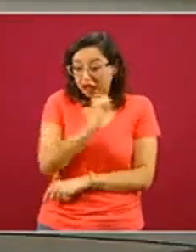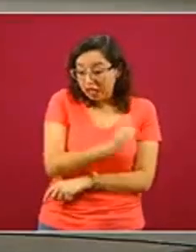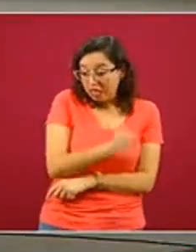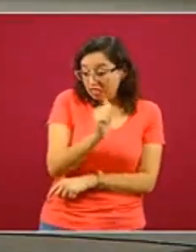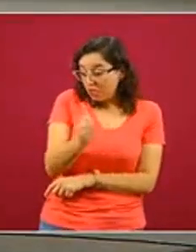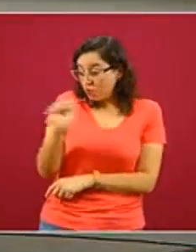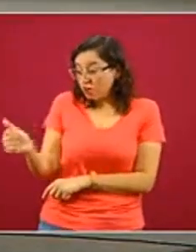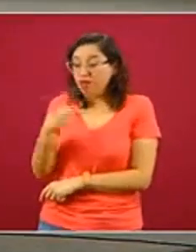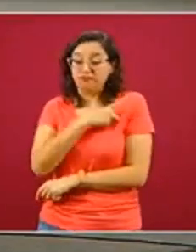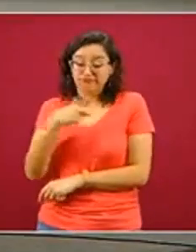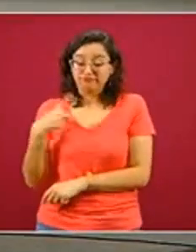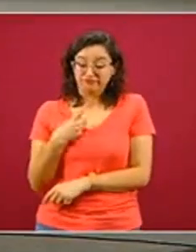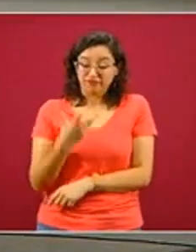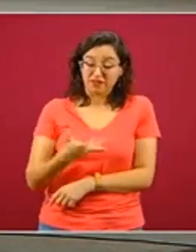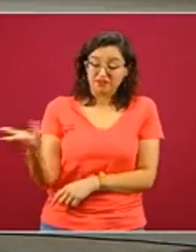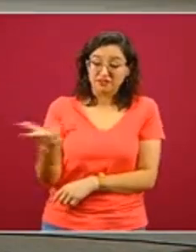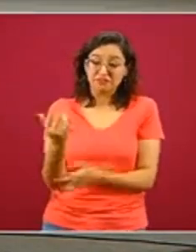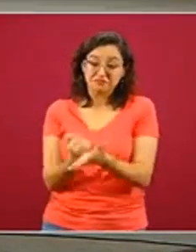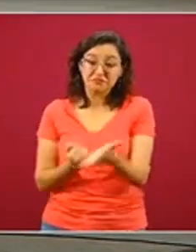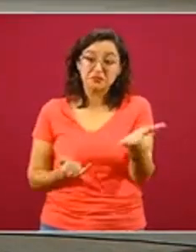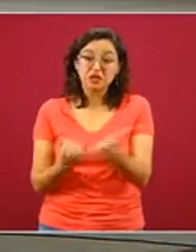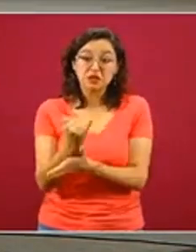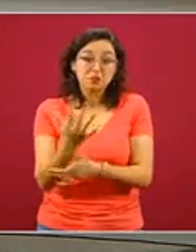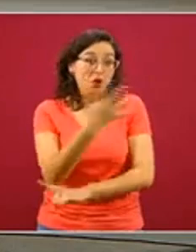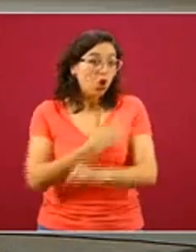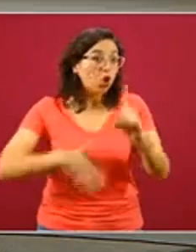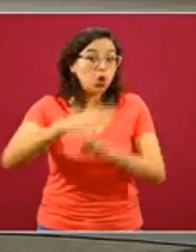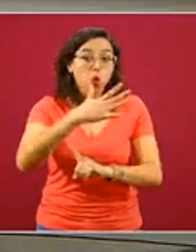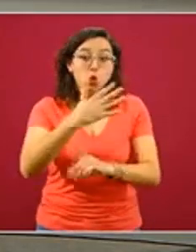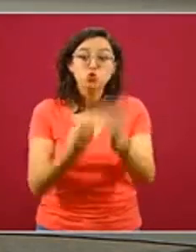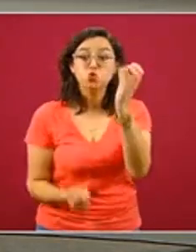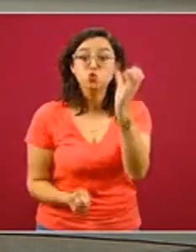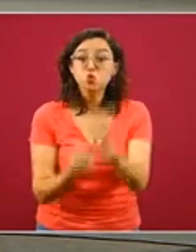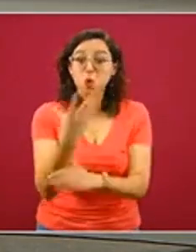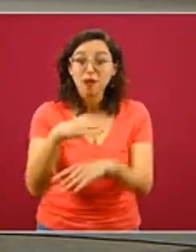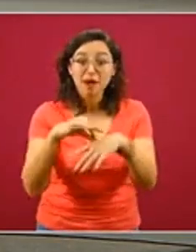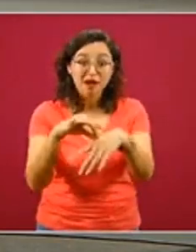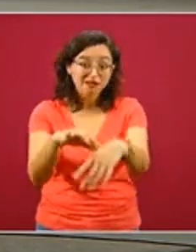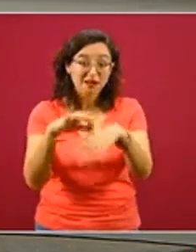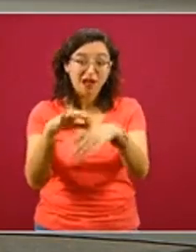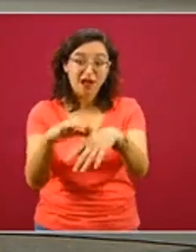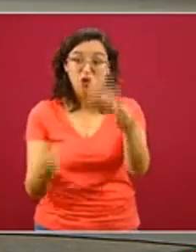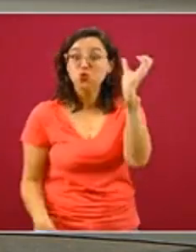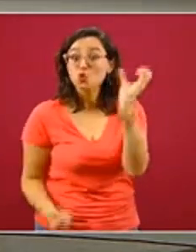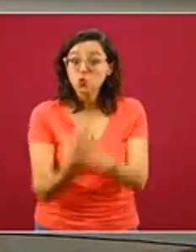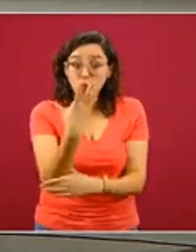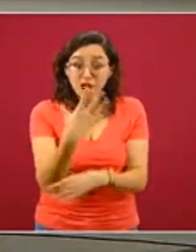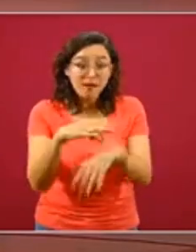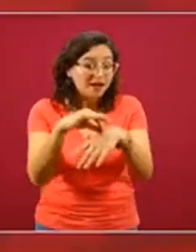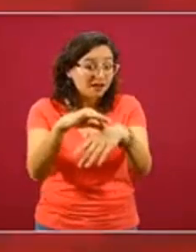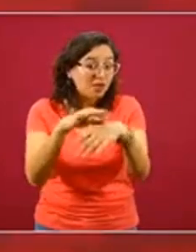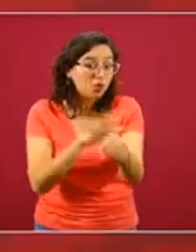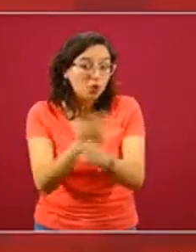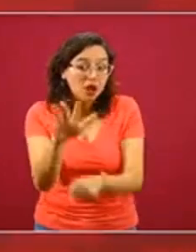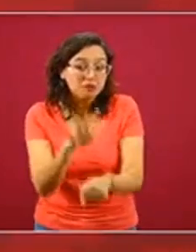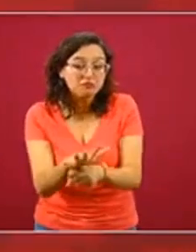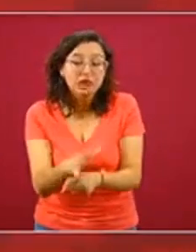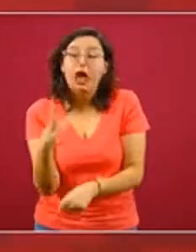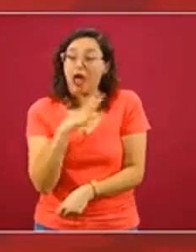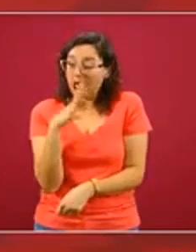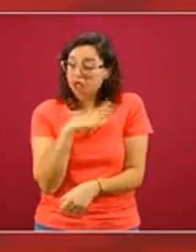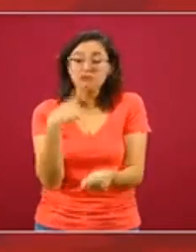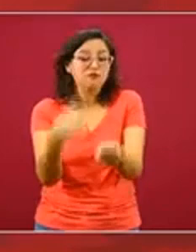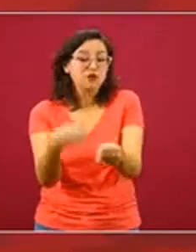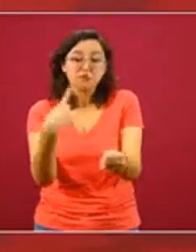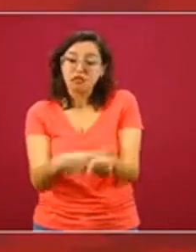la sociedad tiene que incorporarse a su nueva realidad. Nuestra nueva realidad es vivir con una enfermedad epidémica que